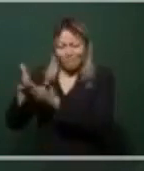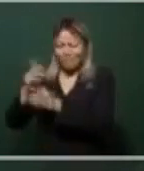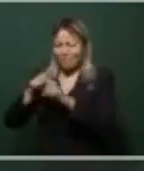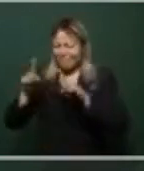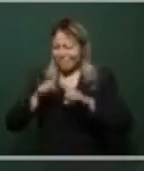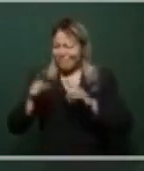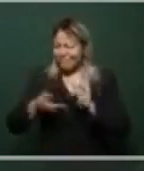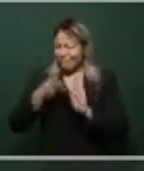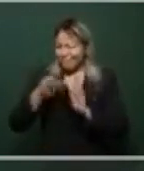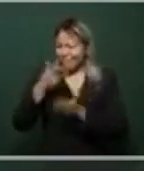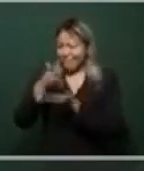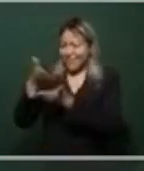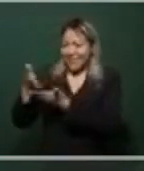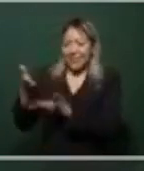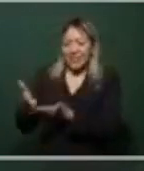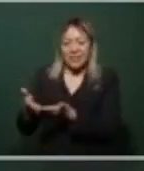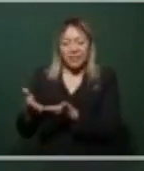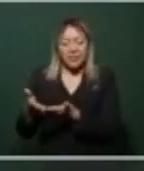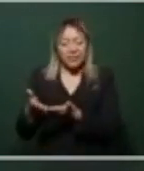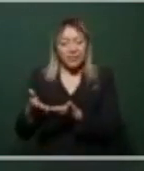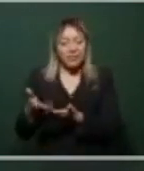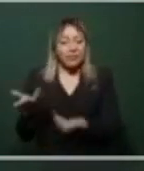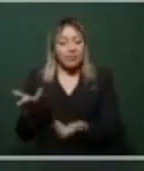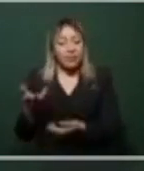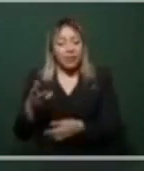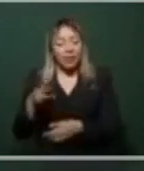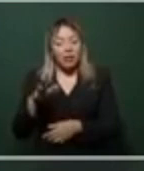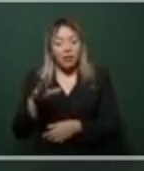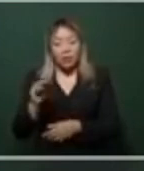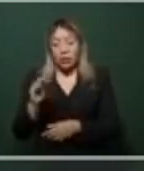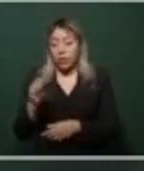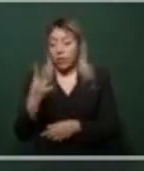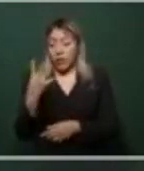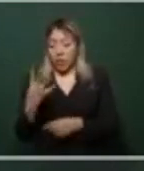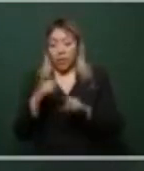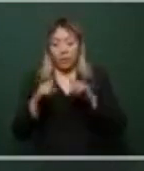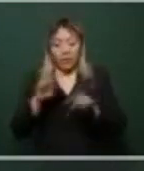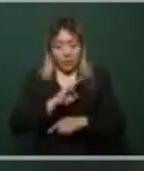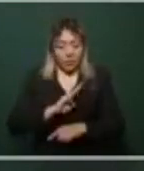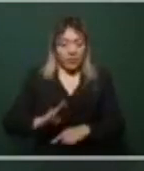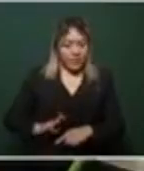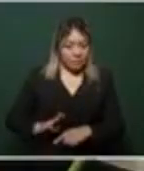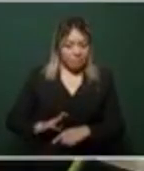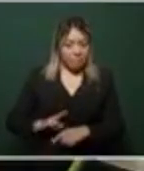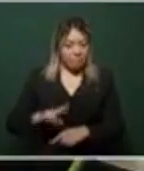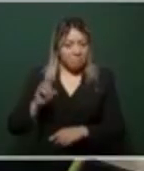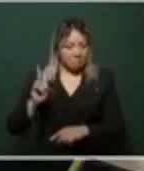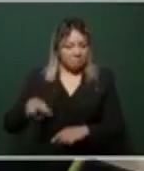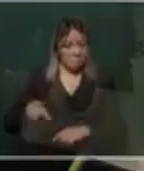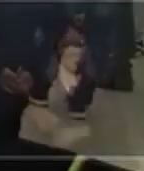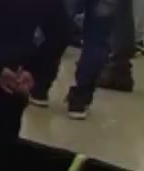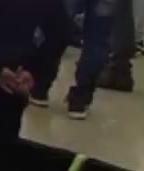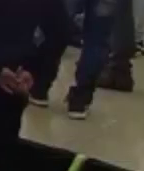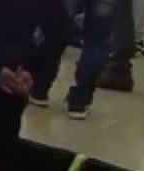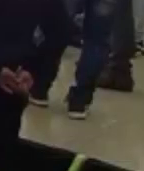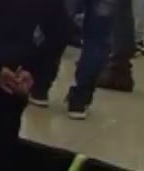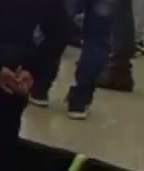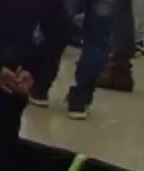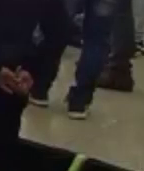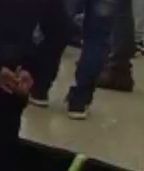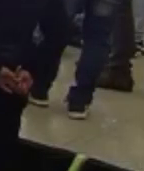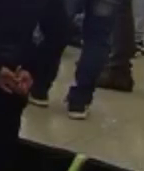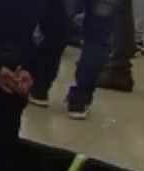vez, deben de ser 84 municipios, de 10.